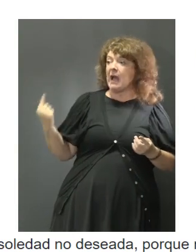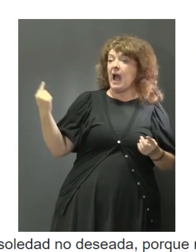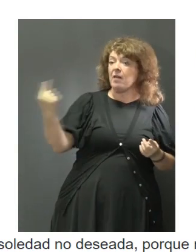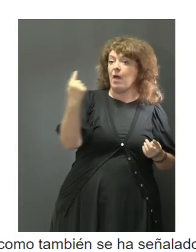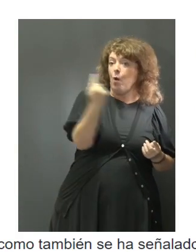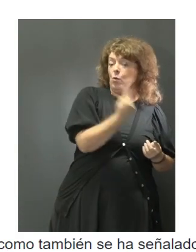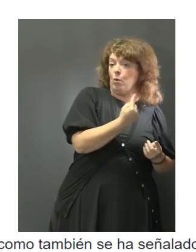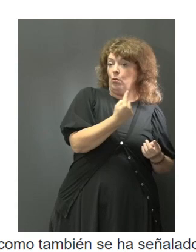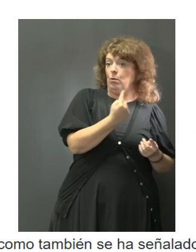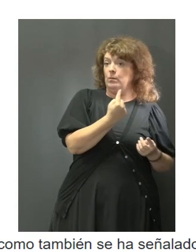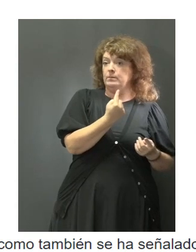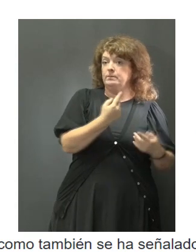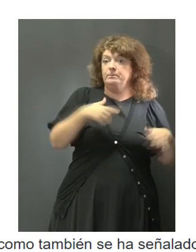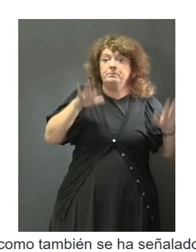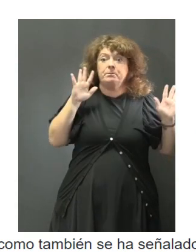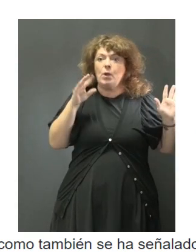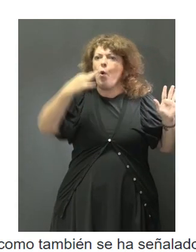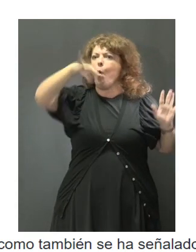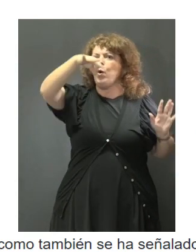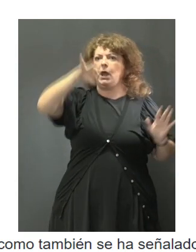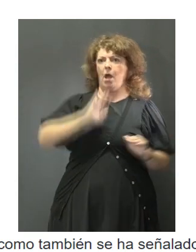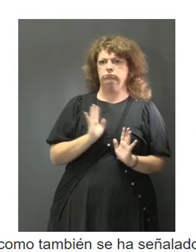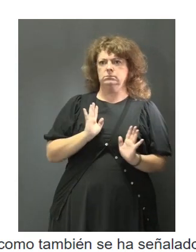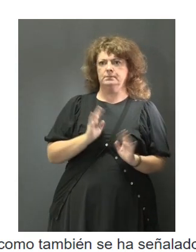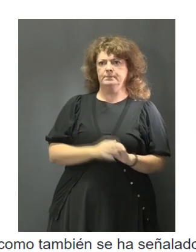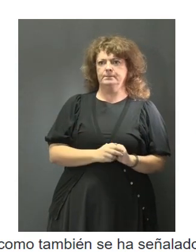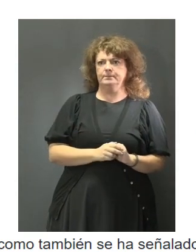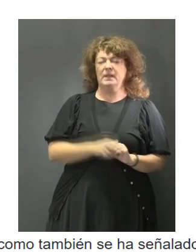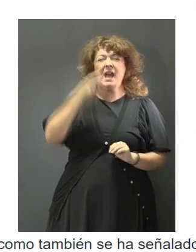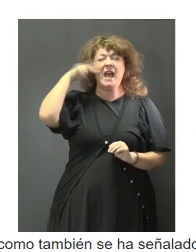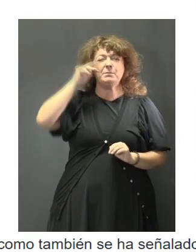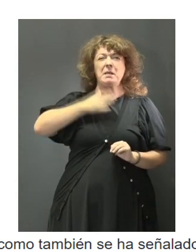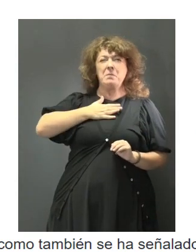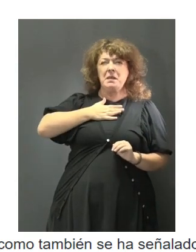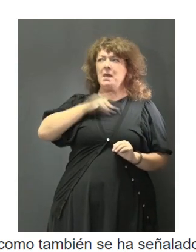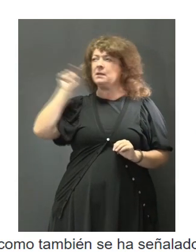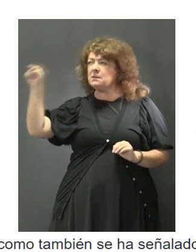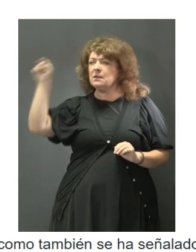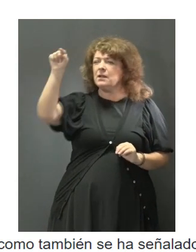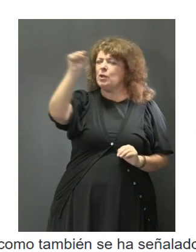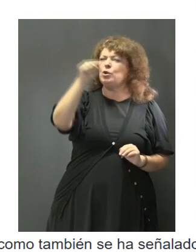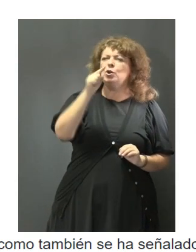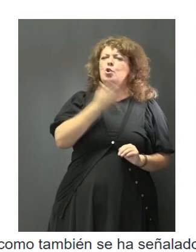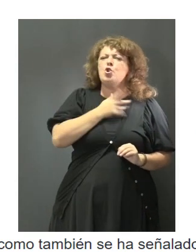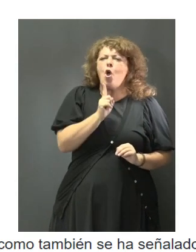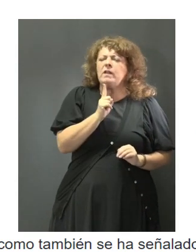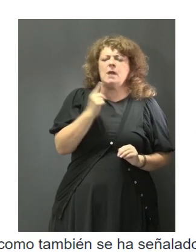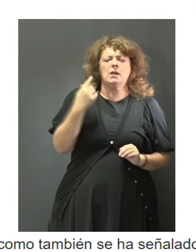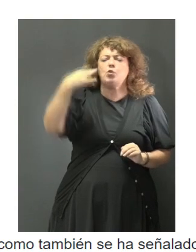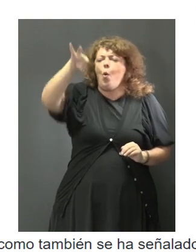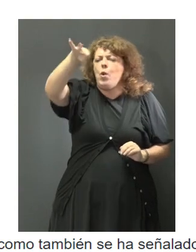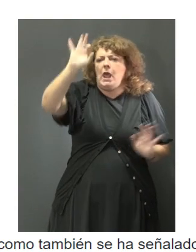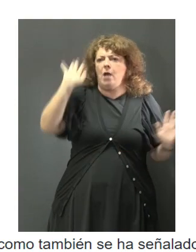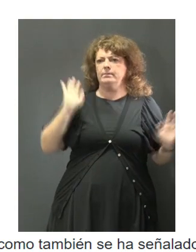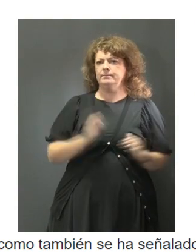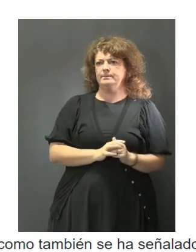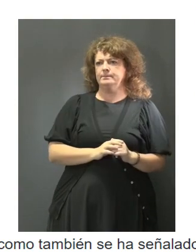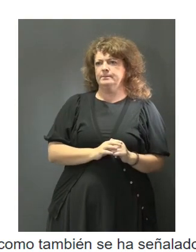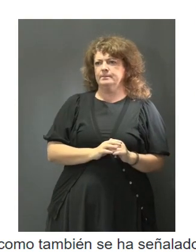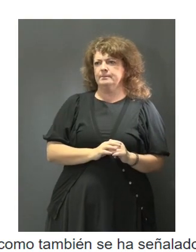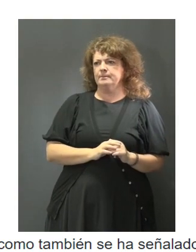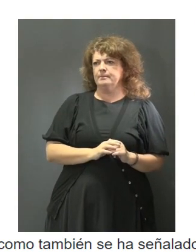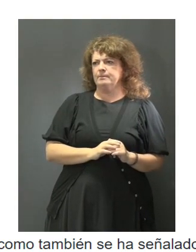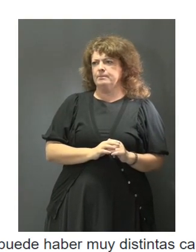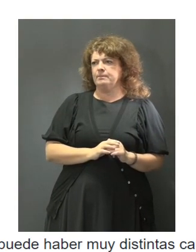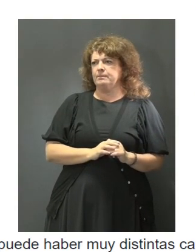como se ha señalado, es única, cada experiencia de soledad no deseada. Como decía, hay que hablar de